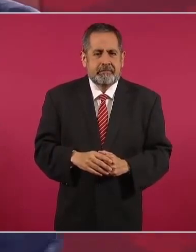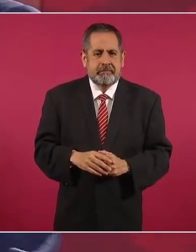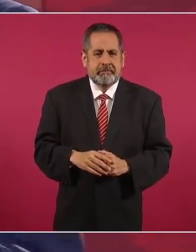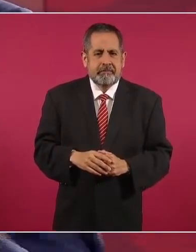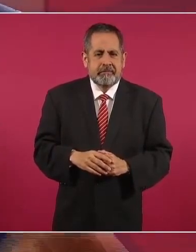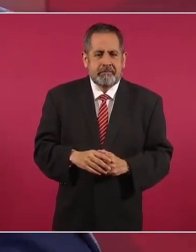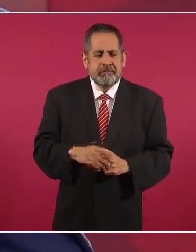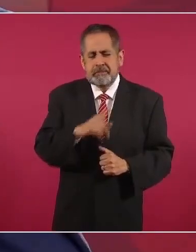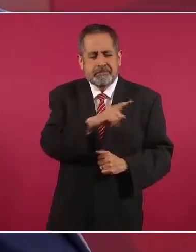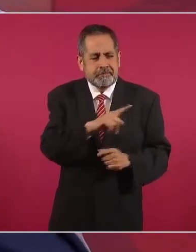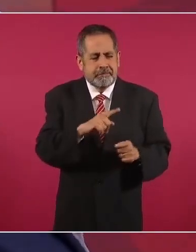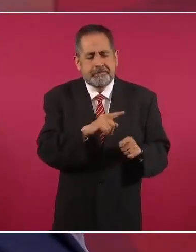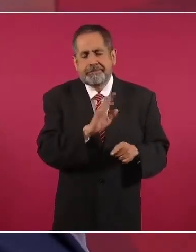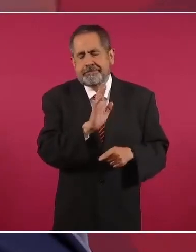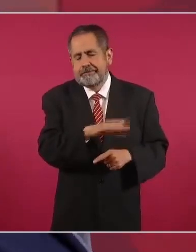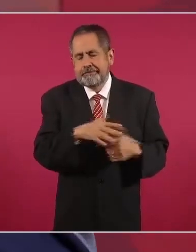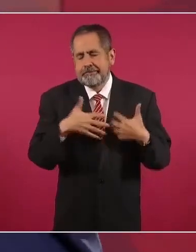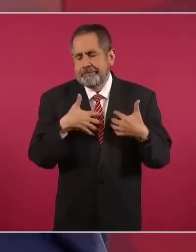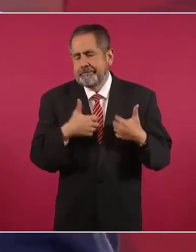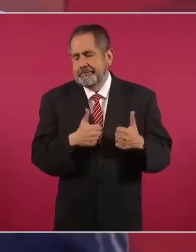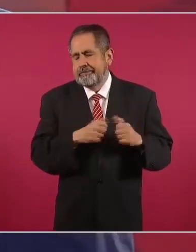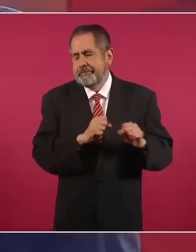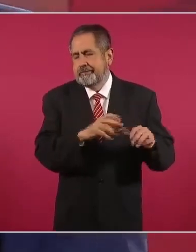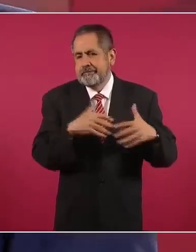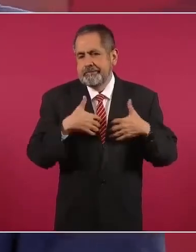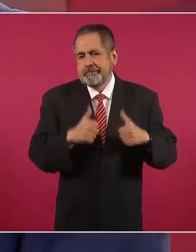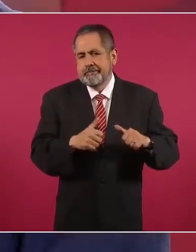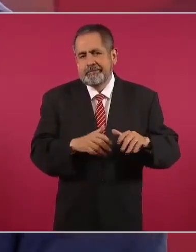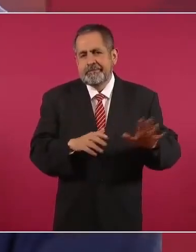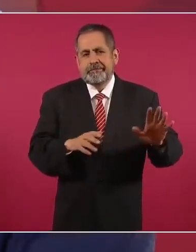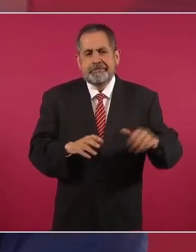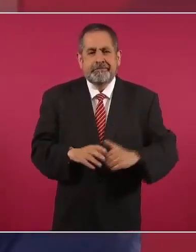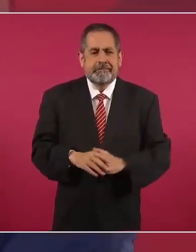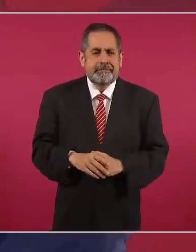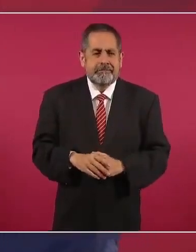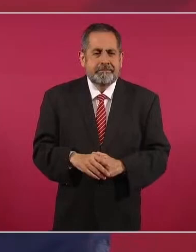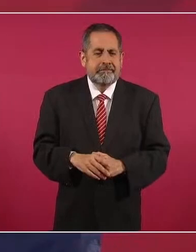Los entiendo perfectamente. Y